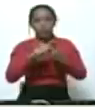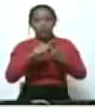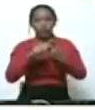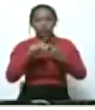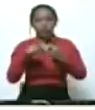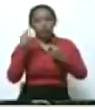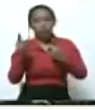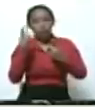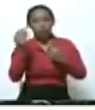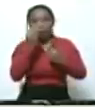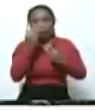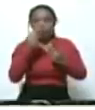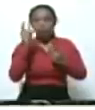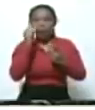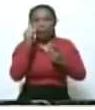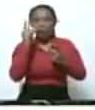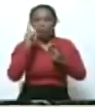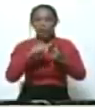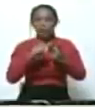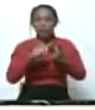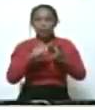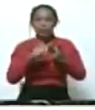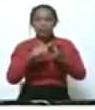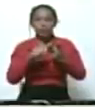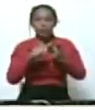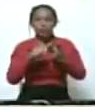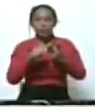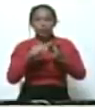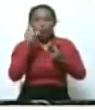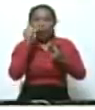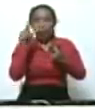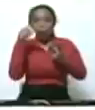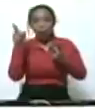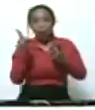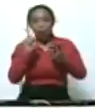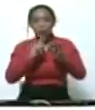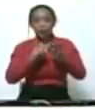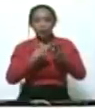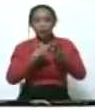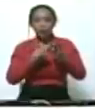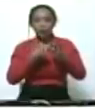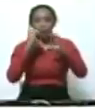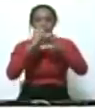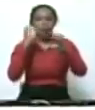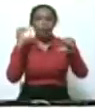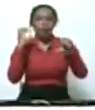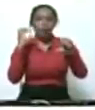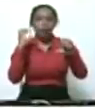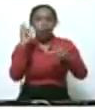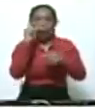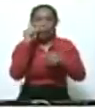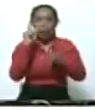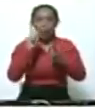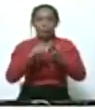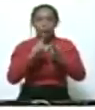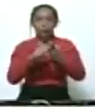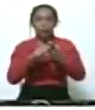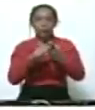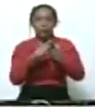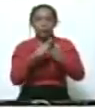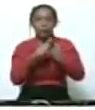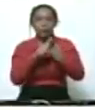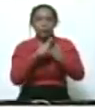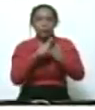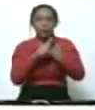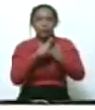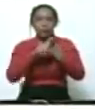JPSUV, alimentación Francisco Fonseca PSUV, Félix Romero JPSUV, transporte Edison Alvarado PSUV